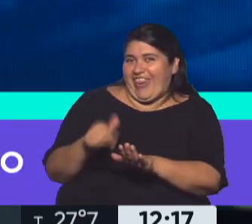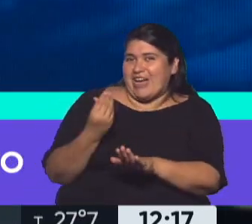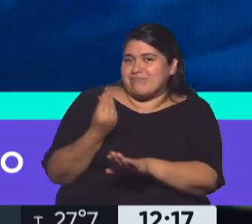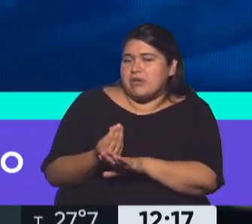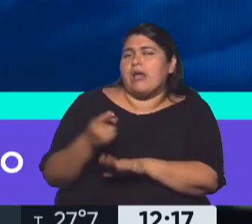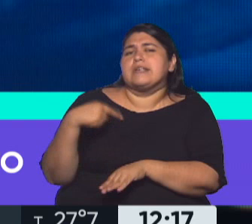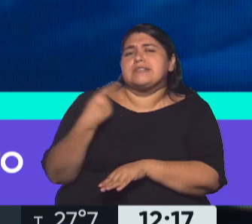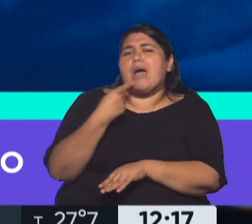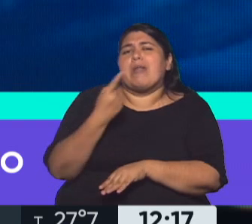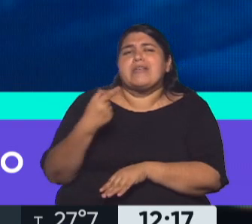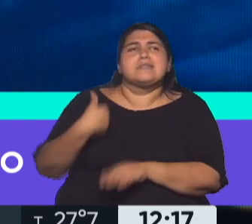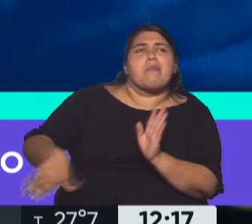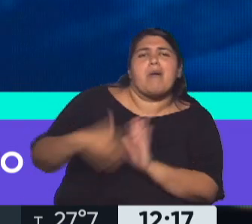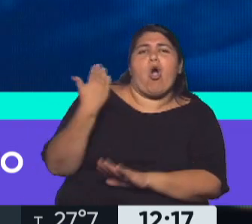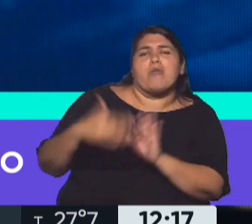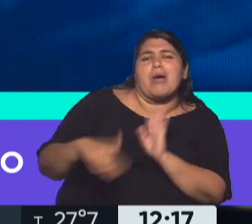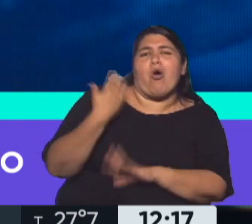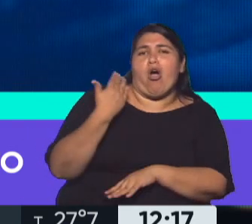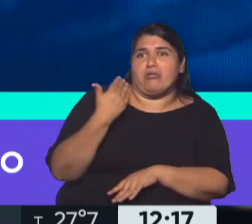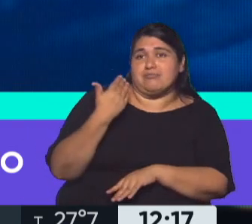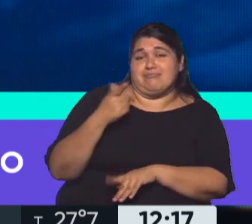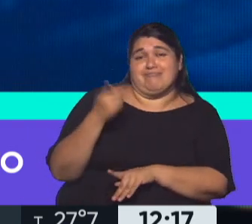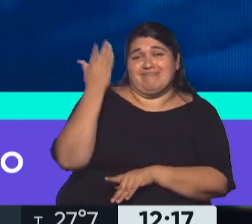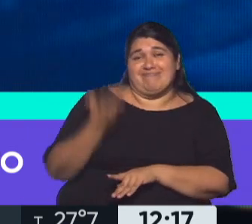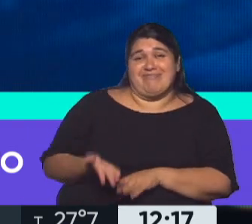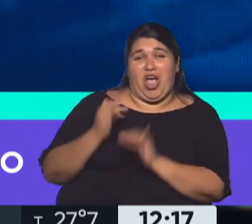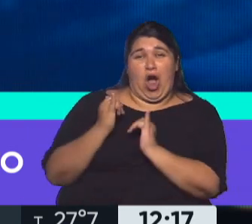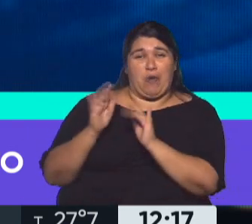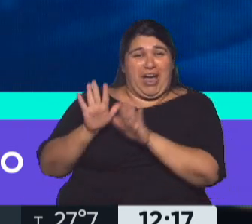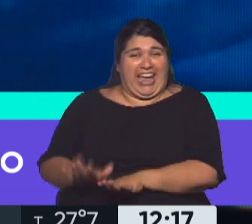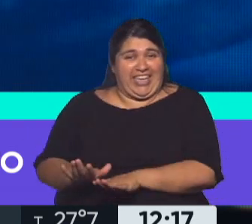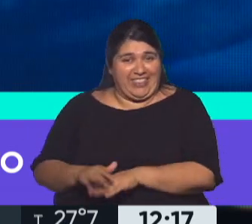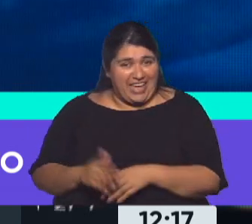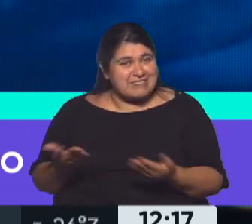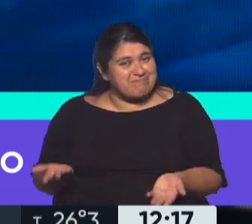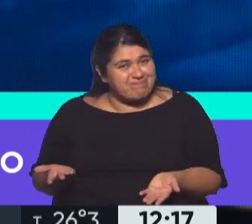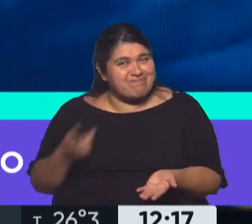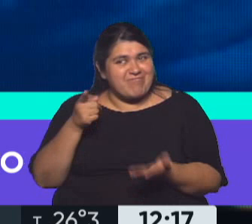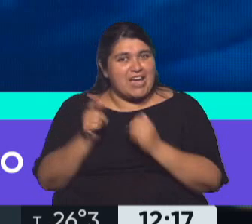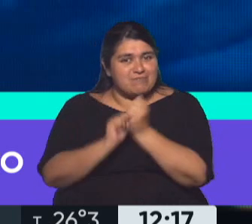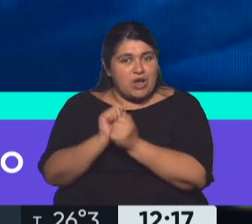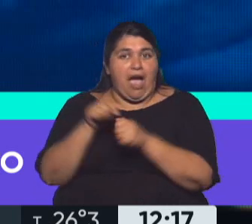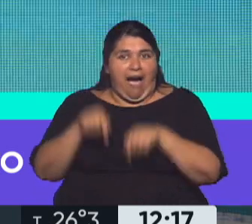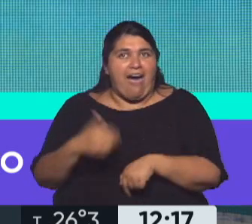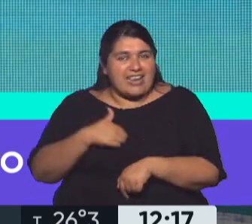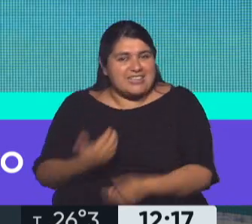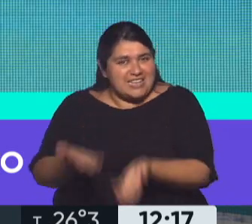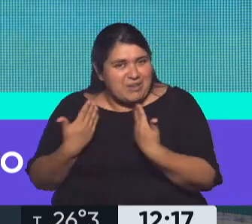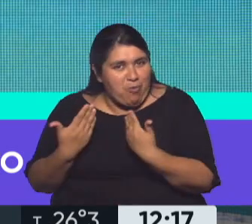hablan permanentemente de irse del país, de aquellos que se van a buscar otros destinos. Bueno, también hay destino en la República